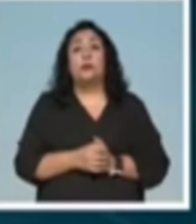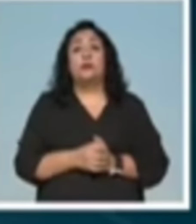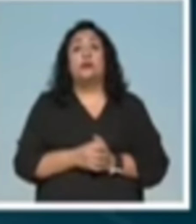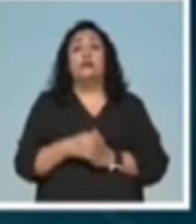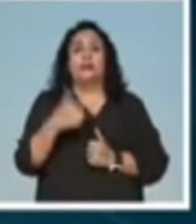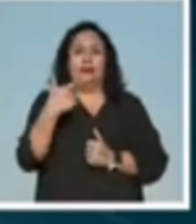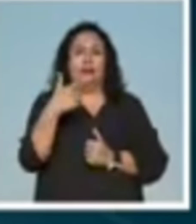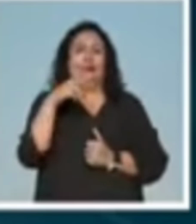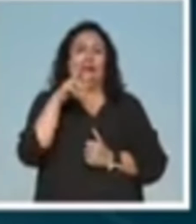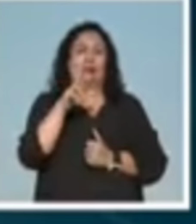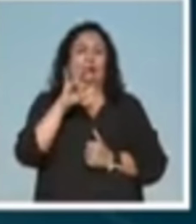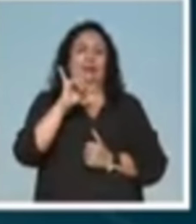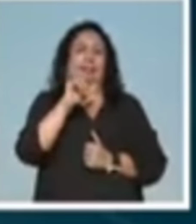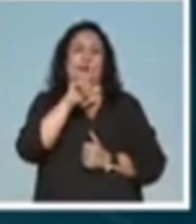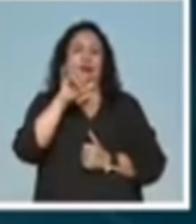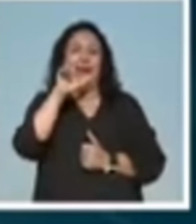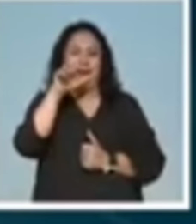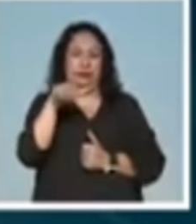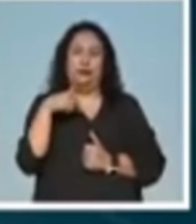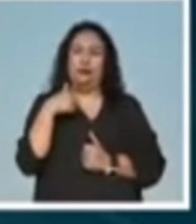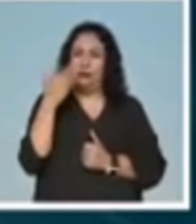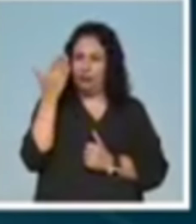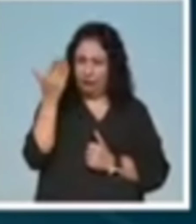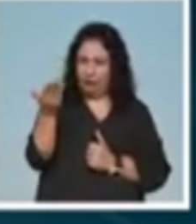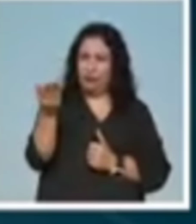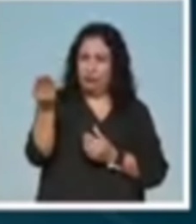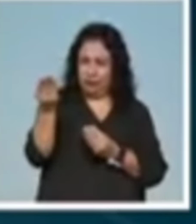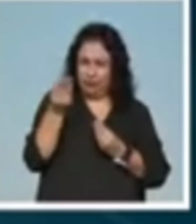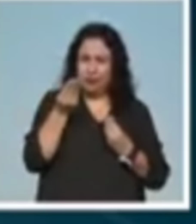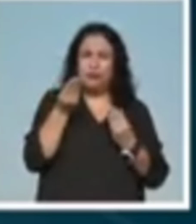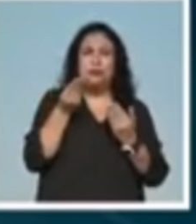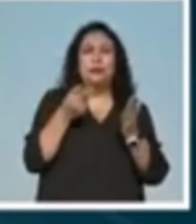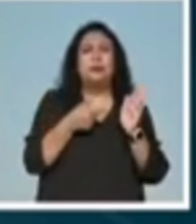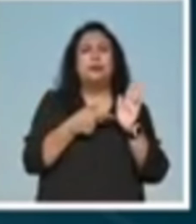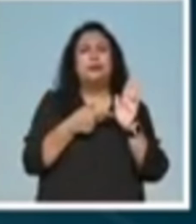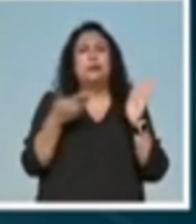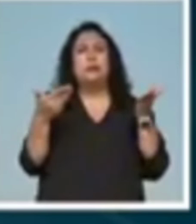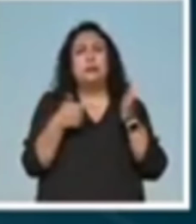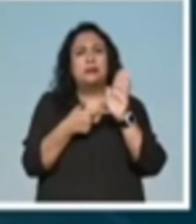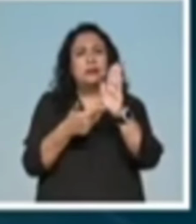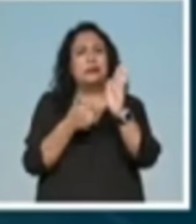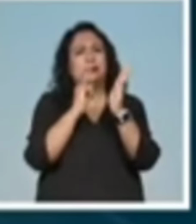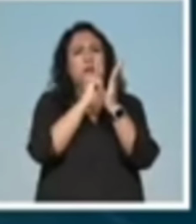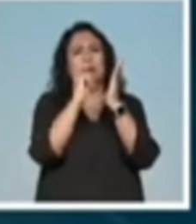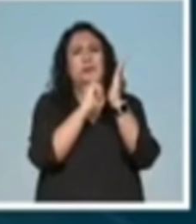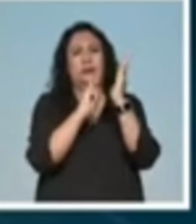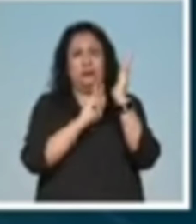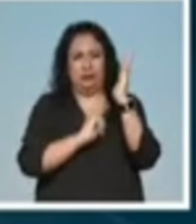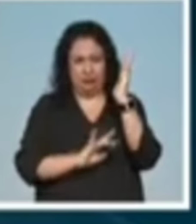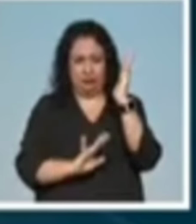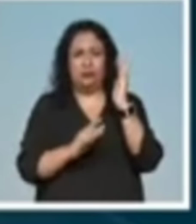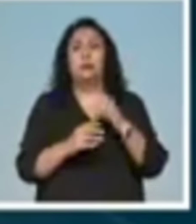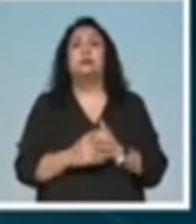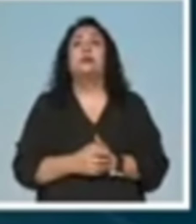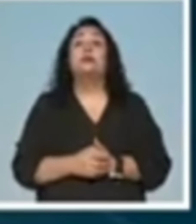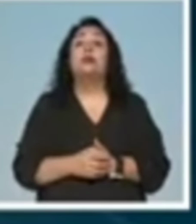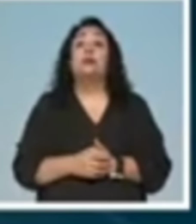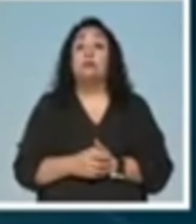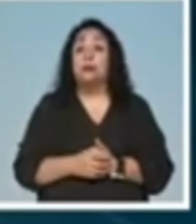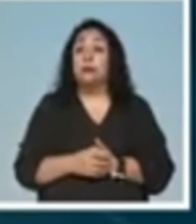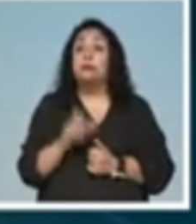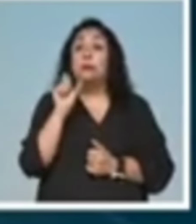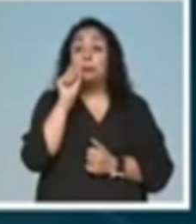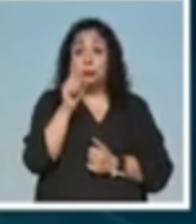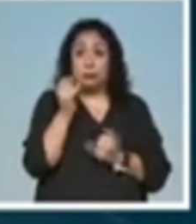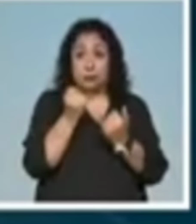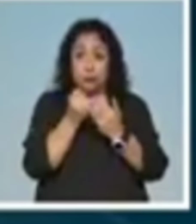a Guillermo Sheridan que me hiciera la presentación del catálogo. Y estando